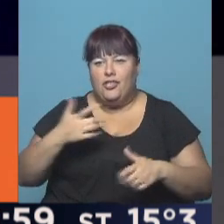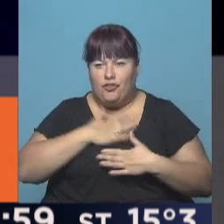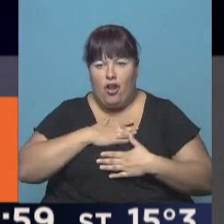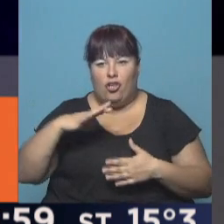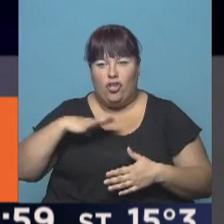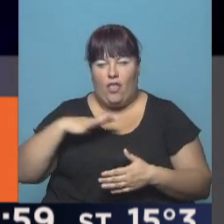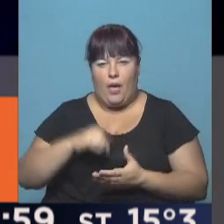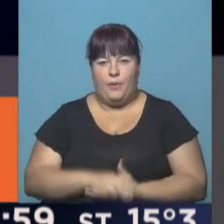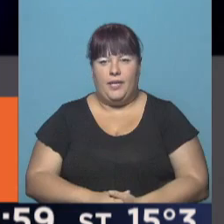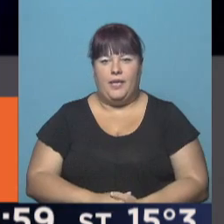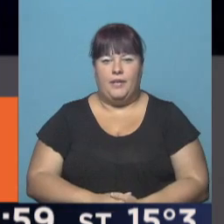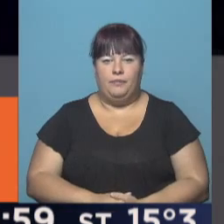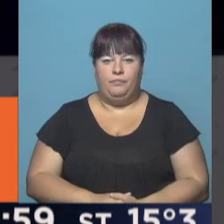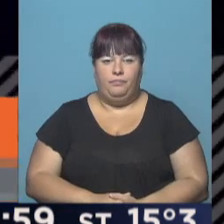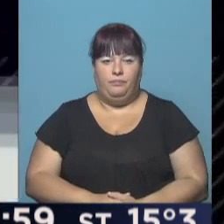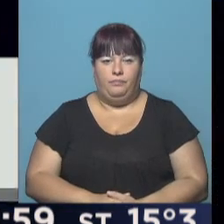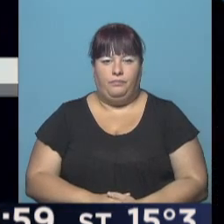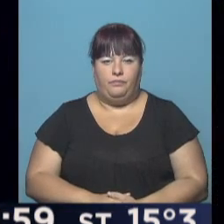corazón.